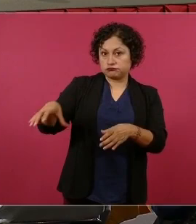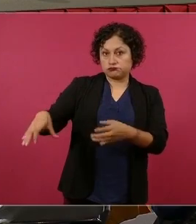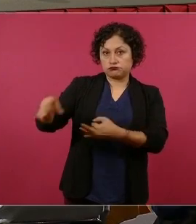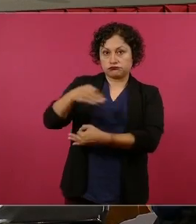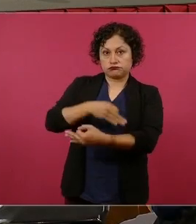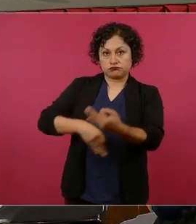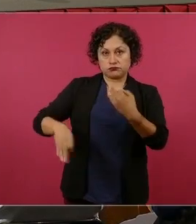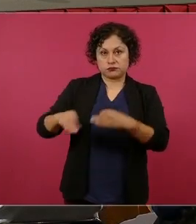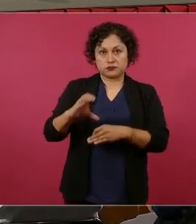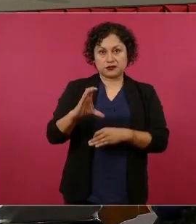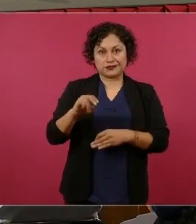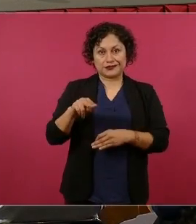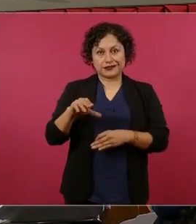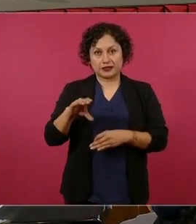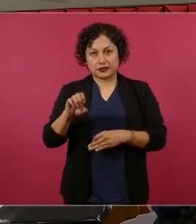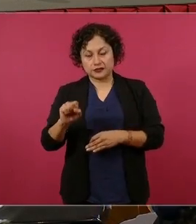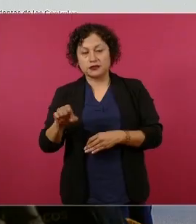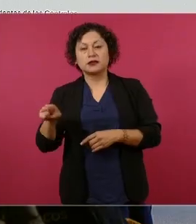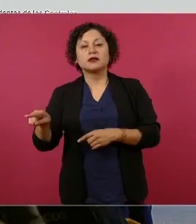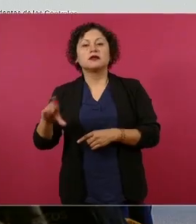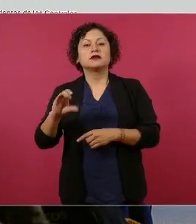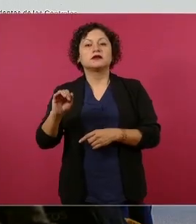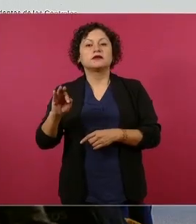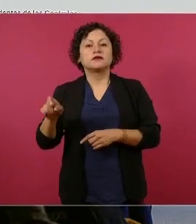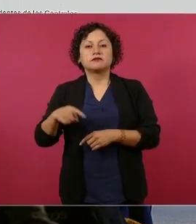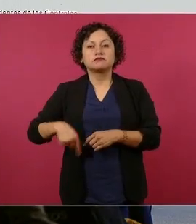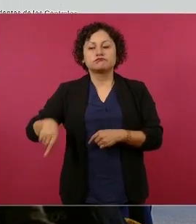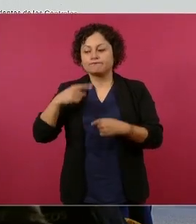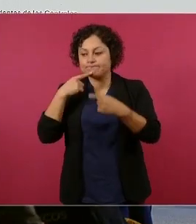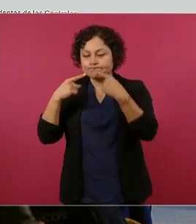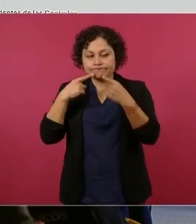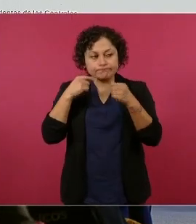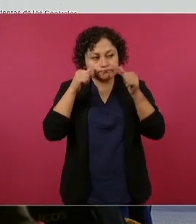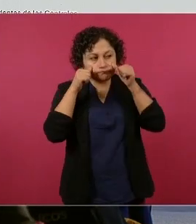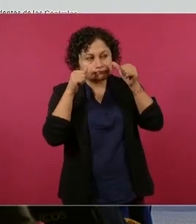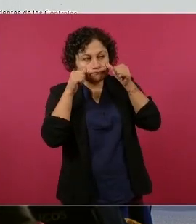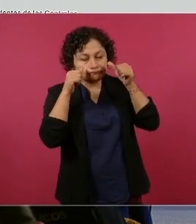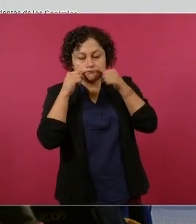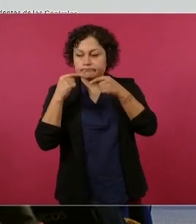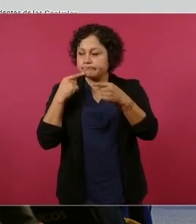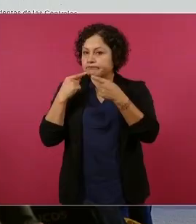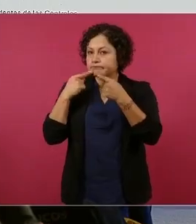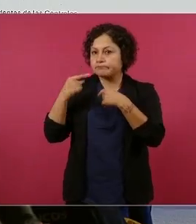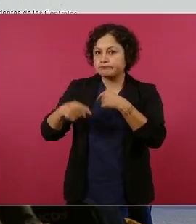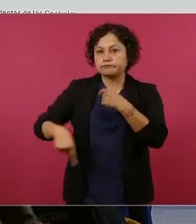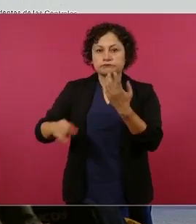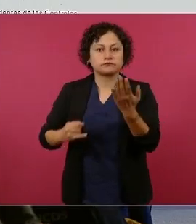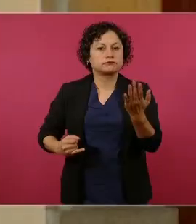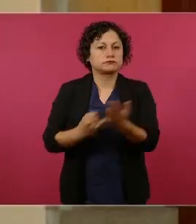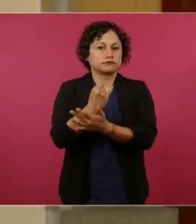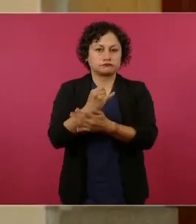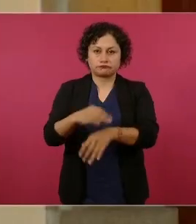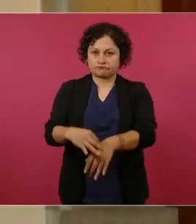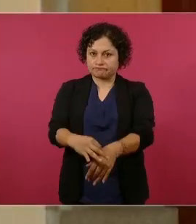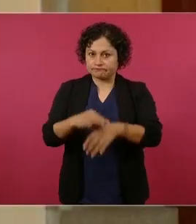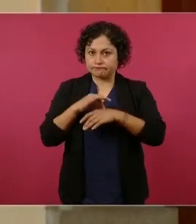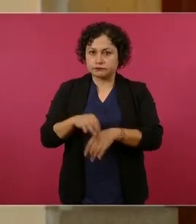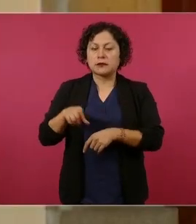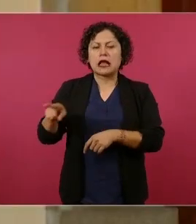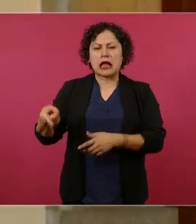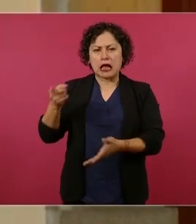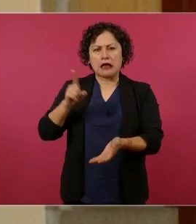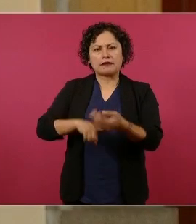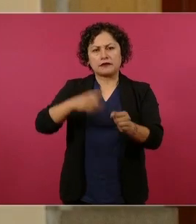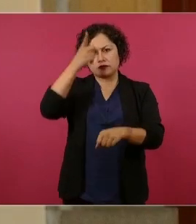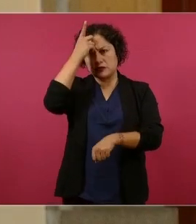la CFE, toman decisiones en tiempo real. Participan directamente el director general, algunas de las